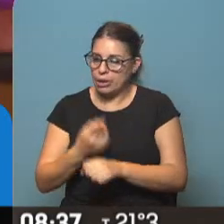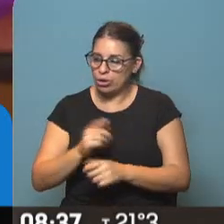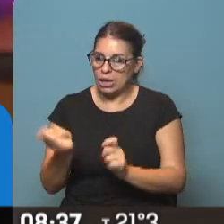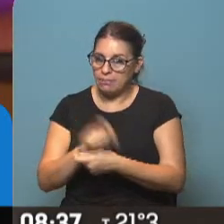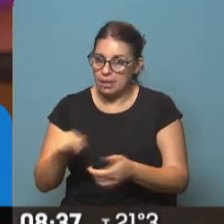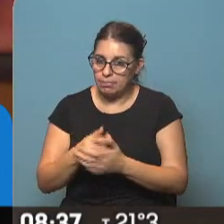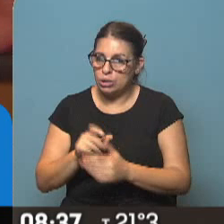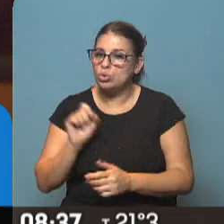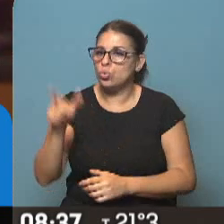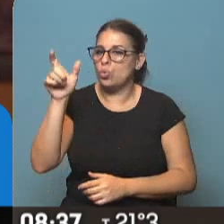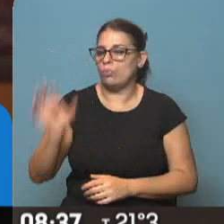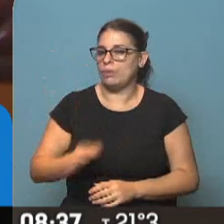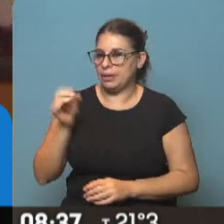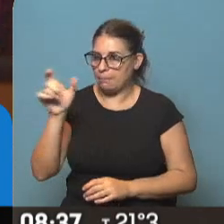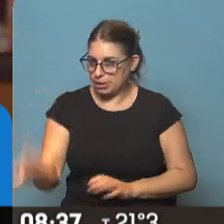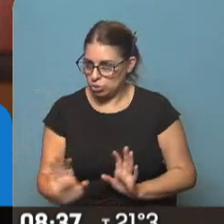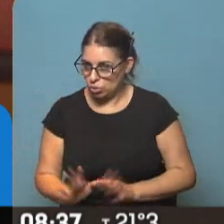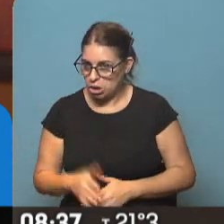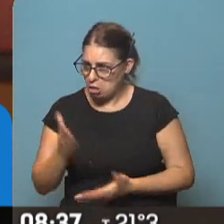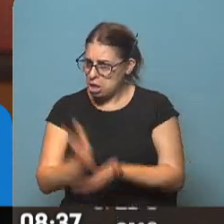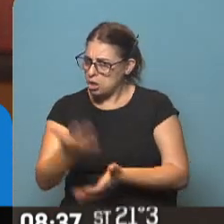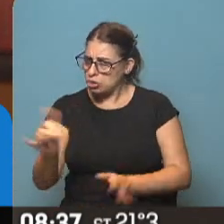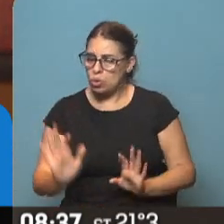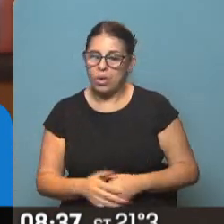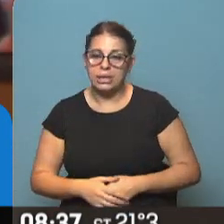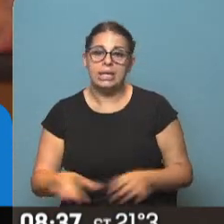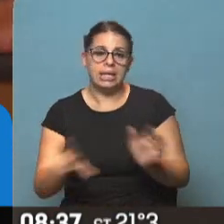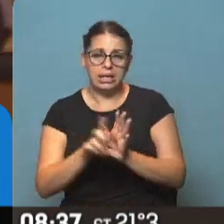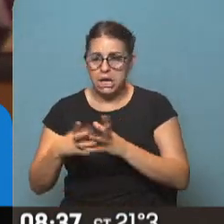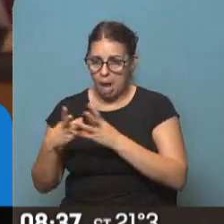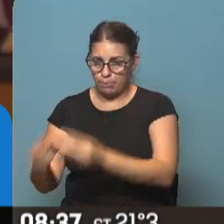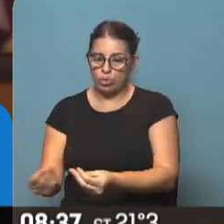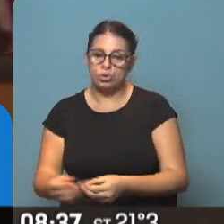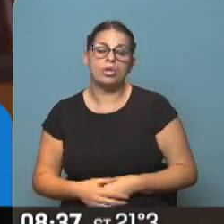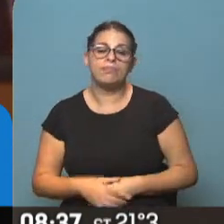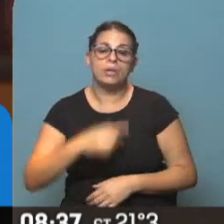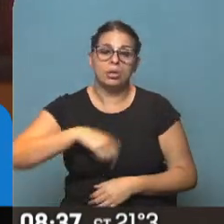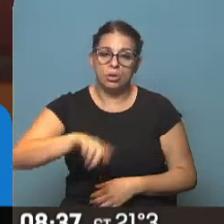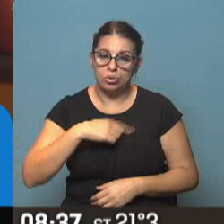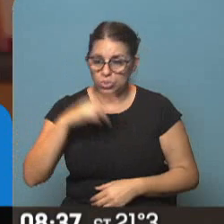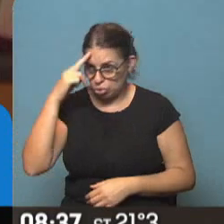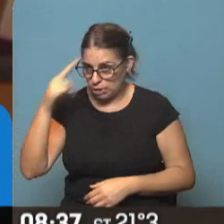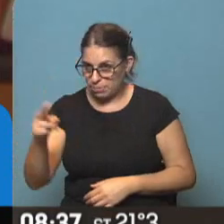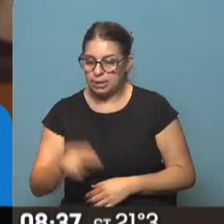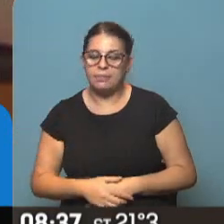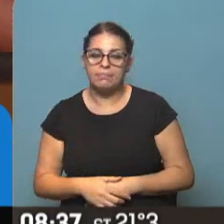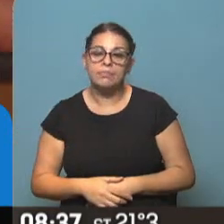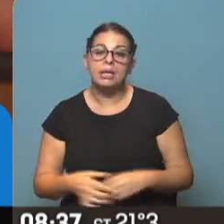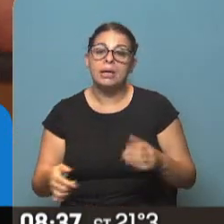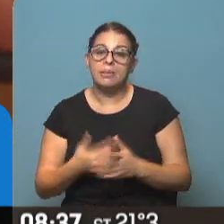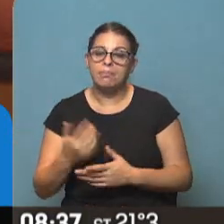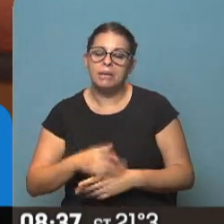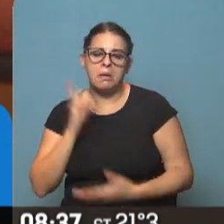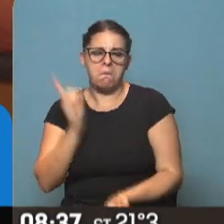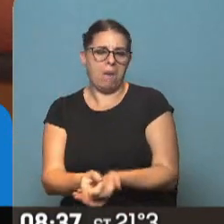aplique para su propia vida tiene todo el derecho la ley lo ampara nosotras los respetamos pero que no lo